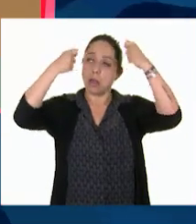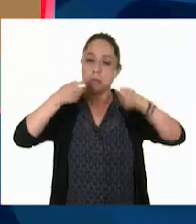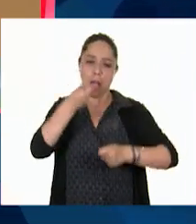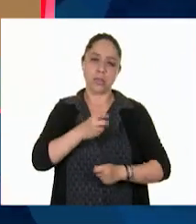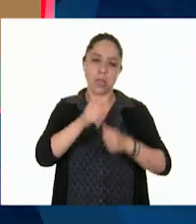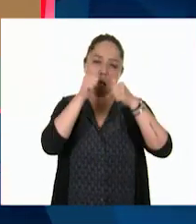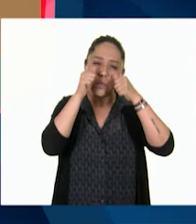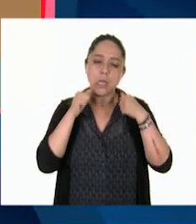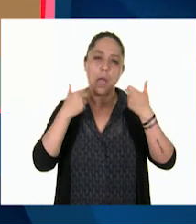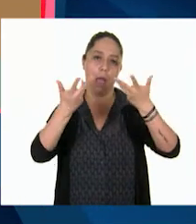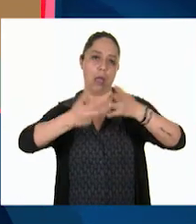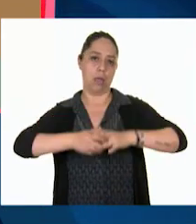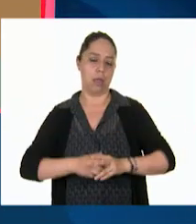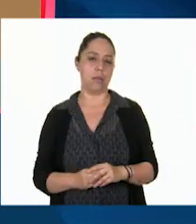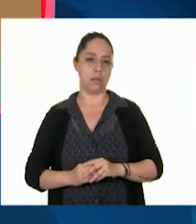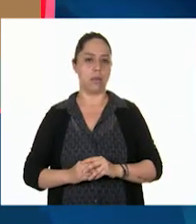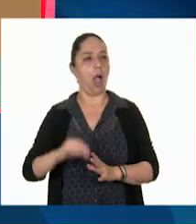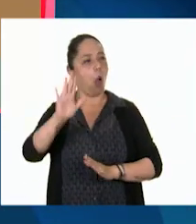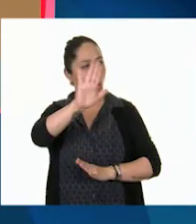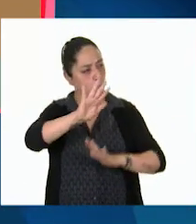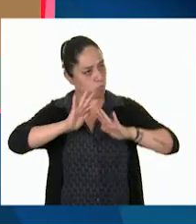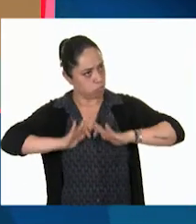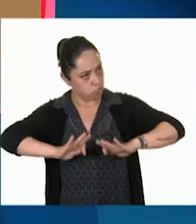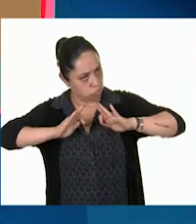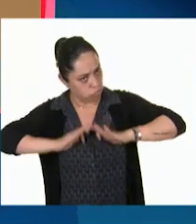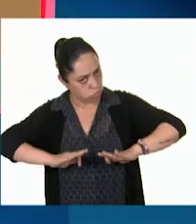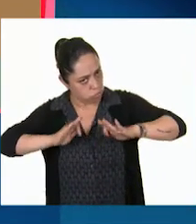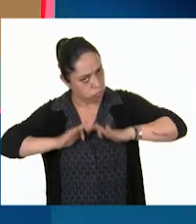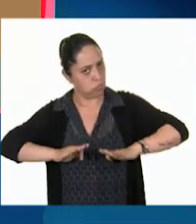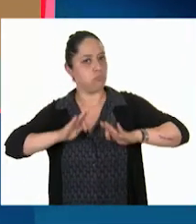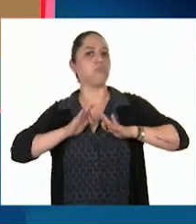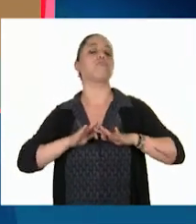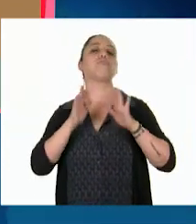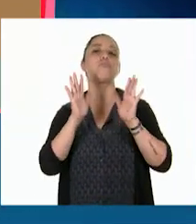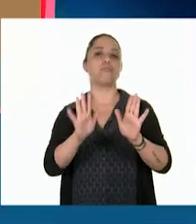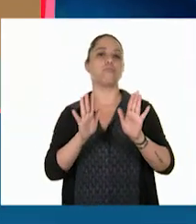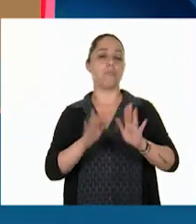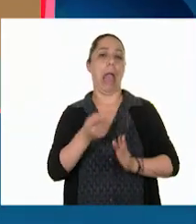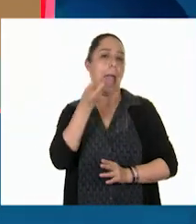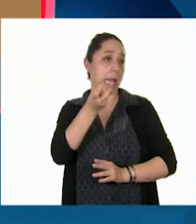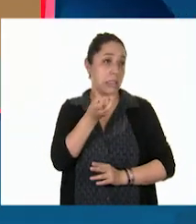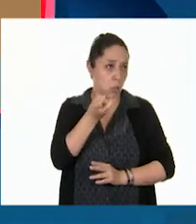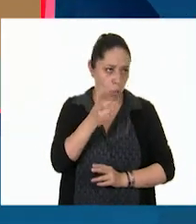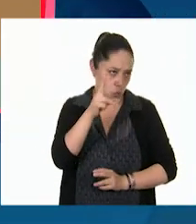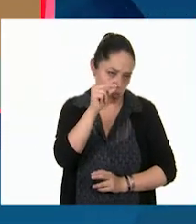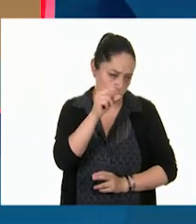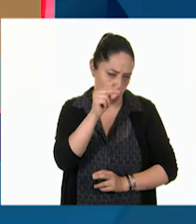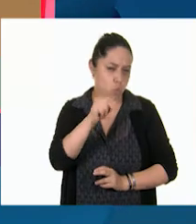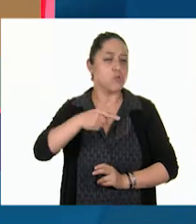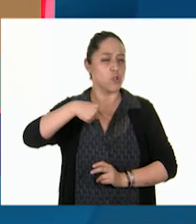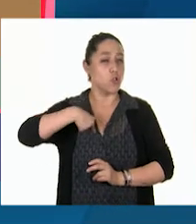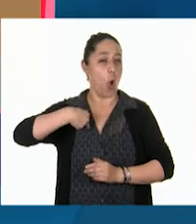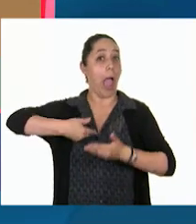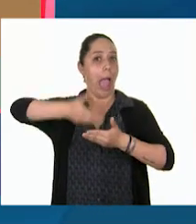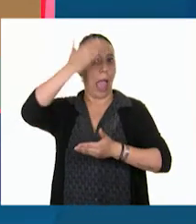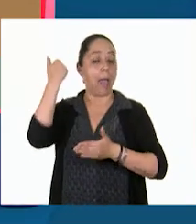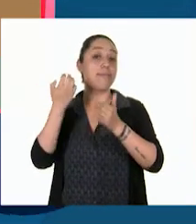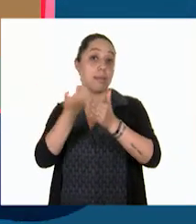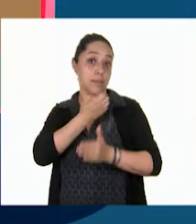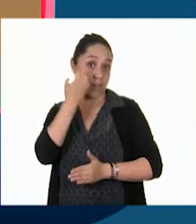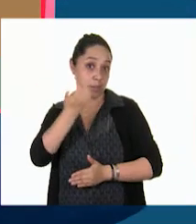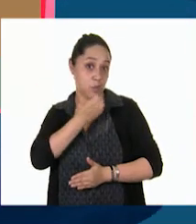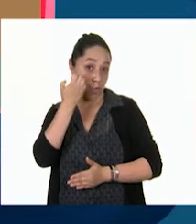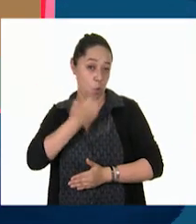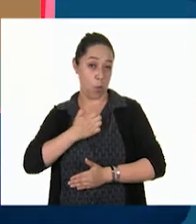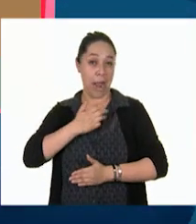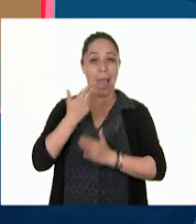ciega. Oiga, no, cálmese, Don Leopoldo. No es por eso. Yo lo vi en la escuela. A la